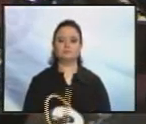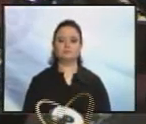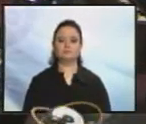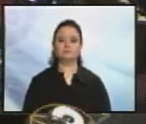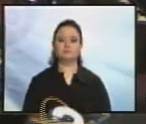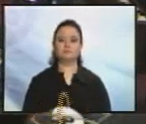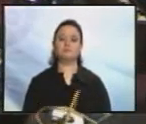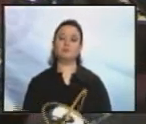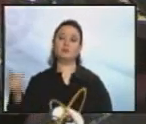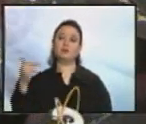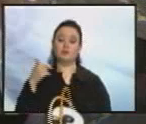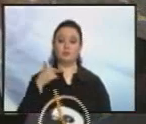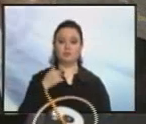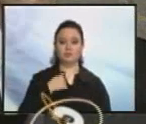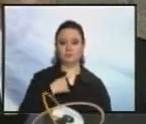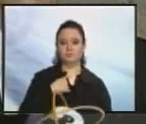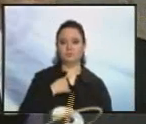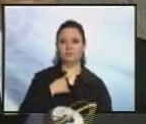Acudo